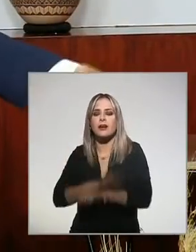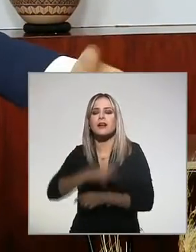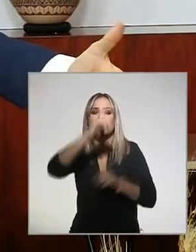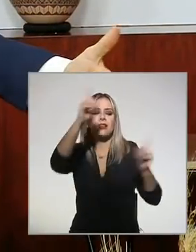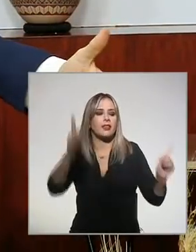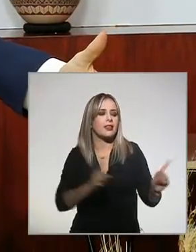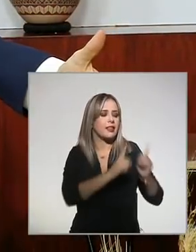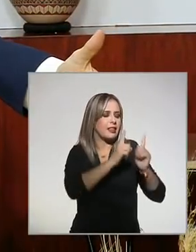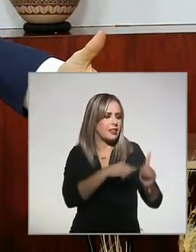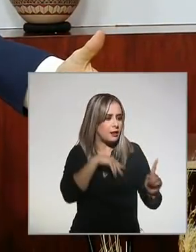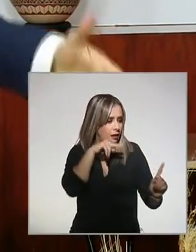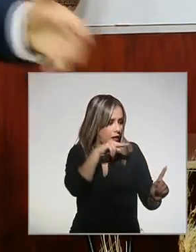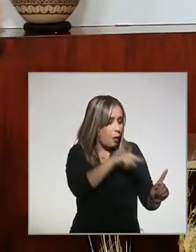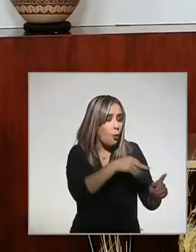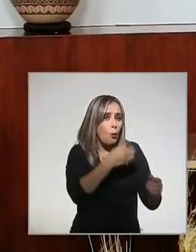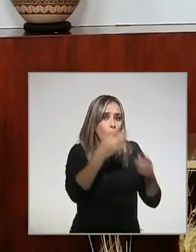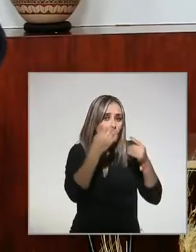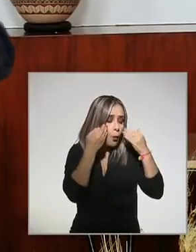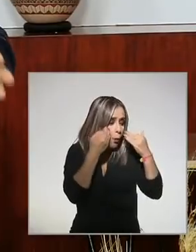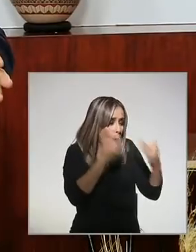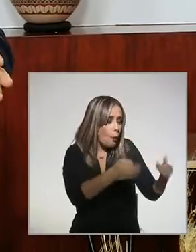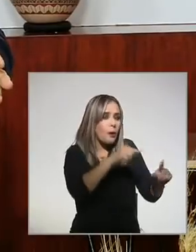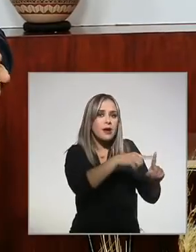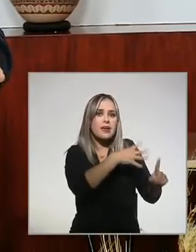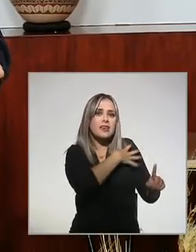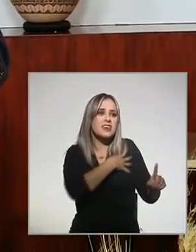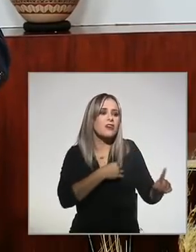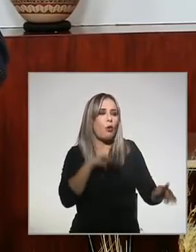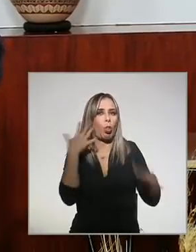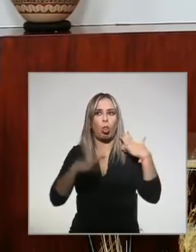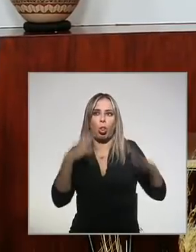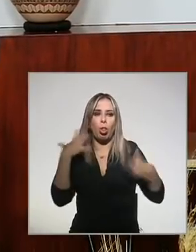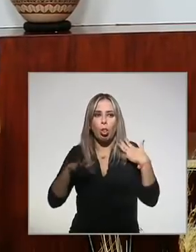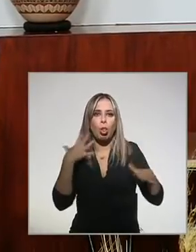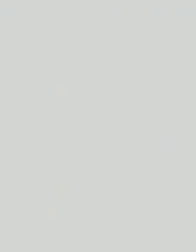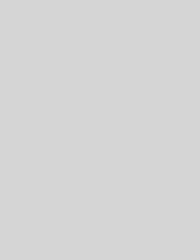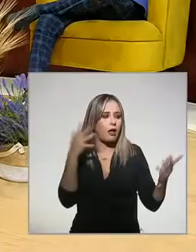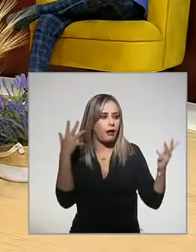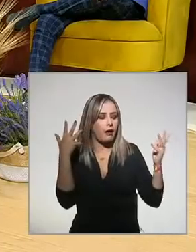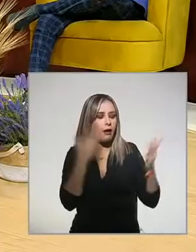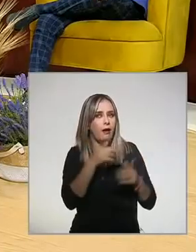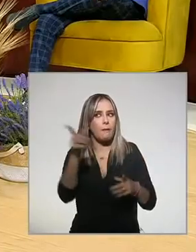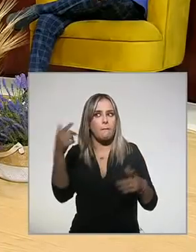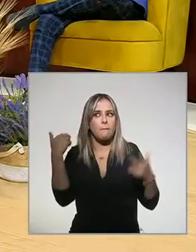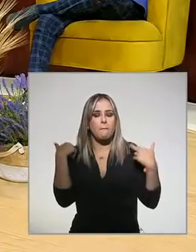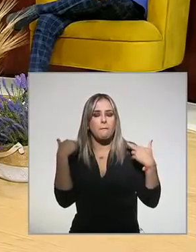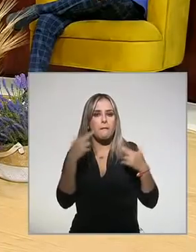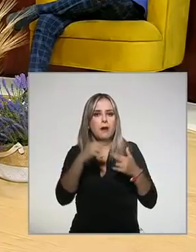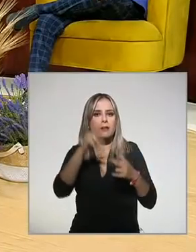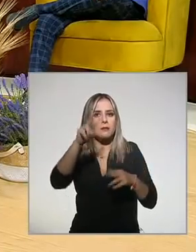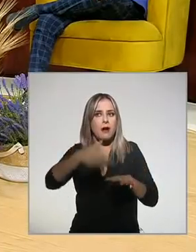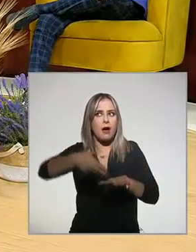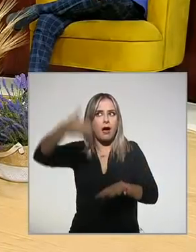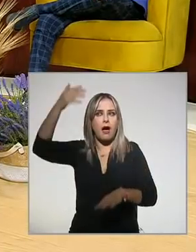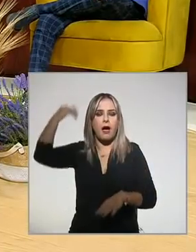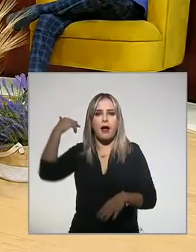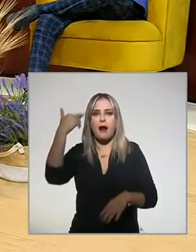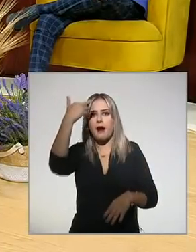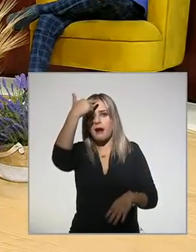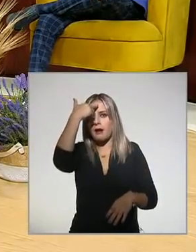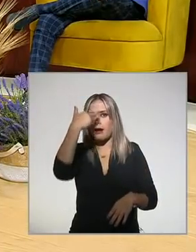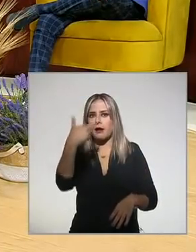los 10 segundos, sí, que no puede iniciar, continuar y terminar una acción. Está viendo tres cosas